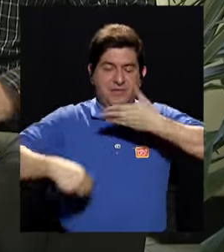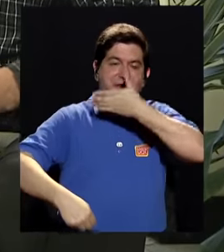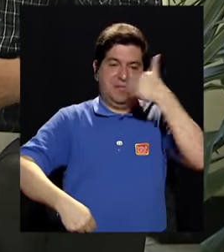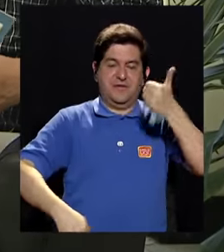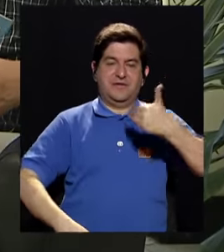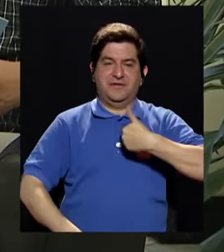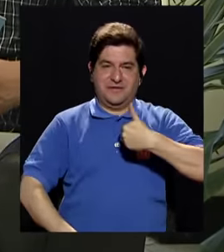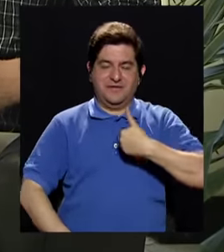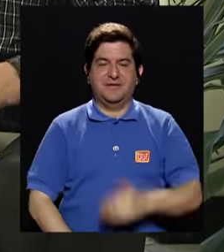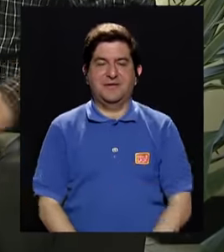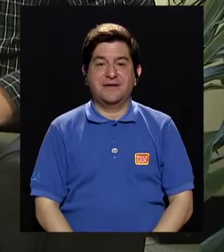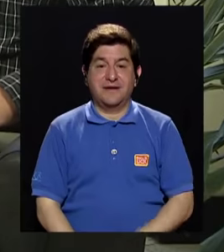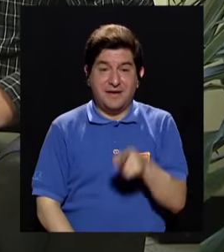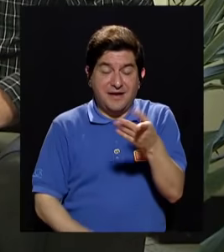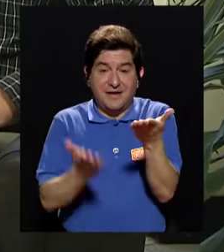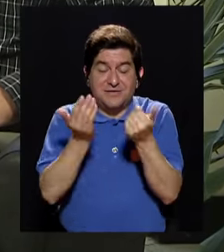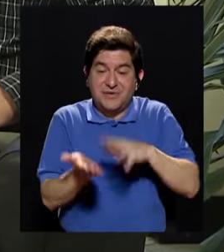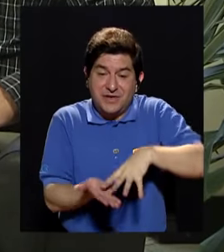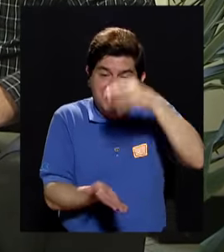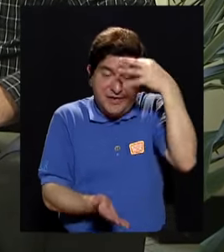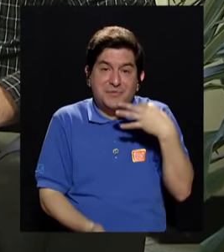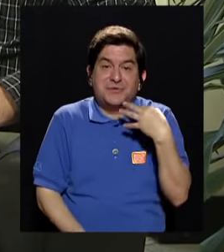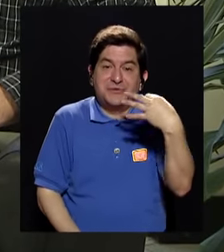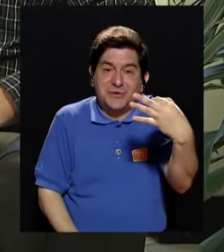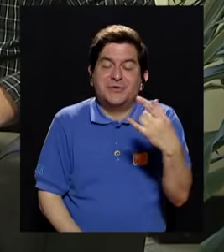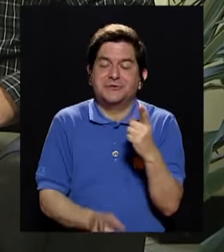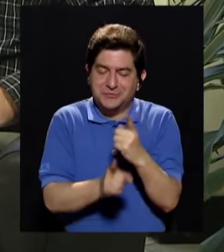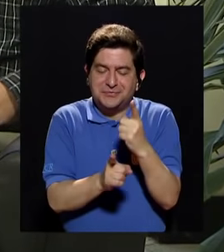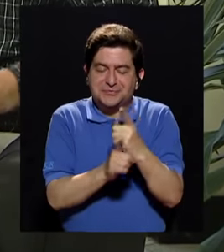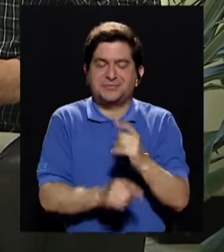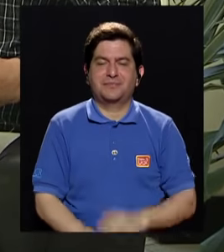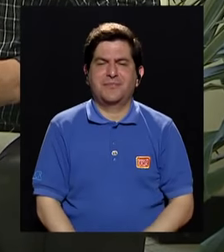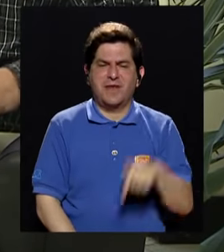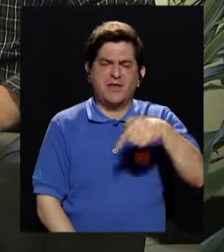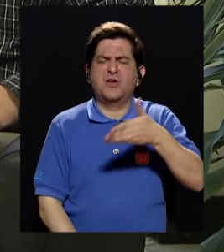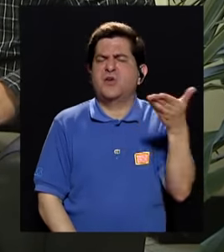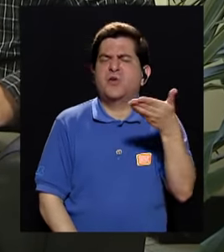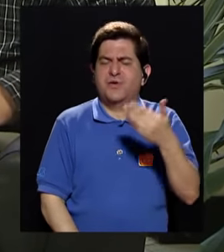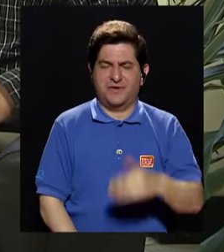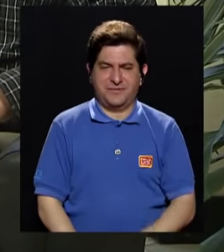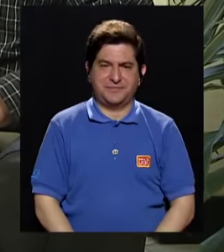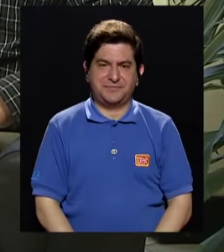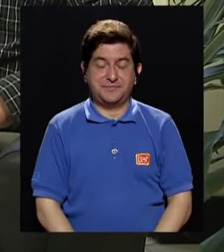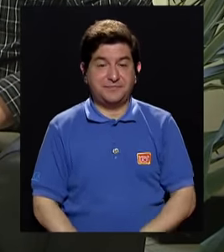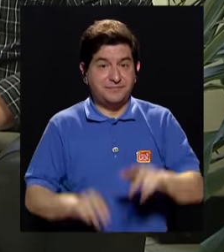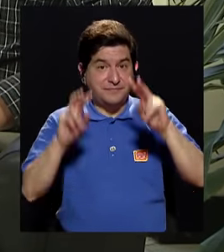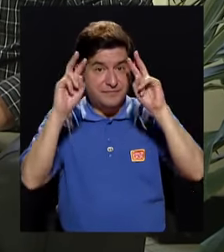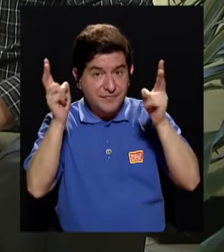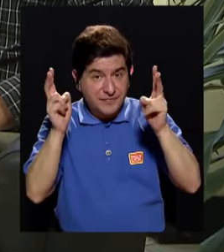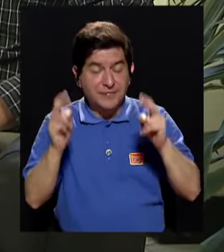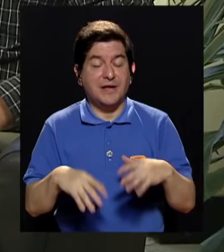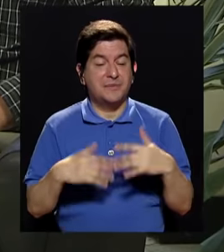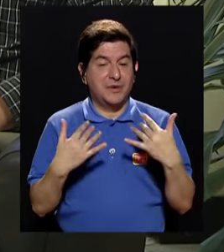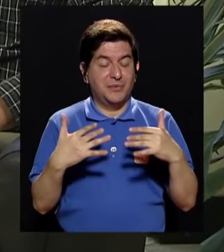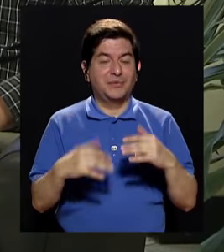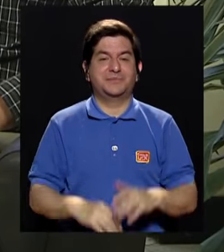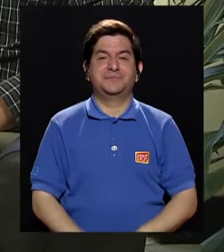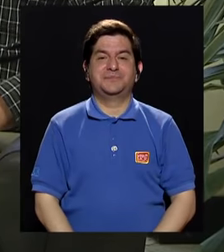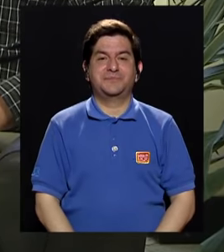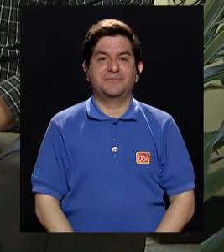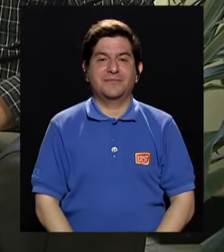mejor exactamente que es lo que queremos aprender cada día Claro que sí y qué tenemos para hoy María Bueno es un tema Bueno sa porque